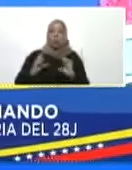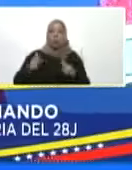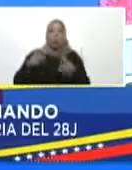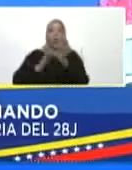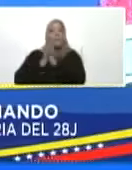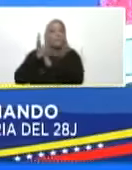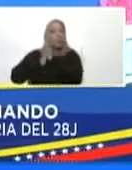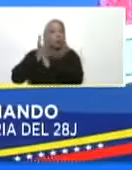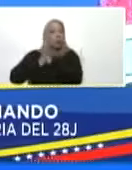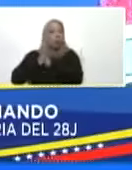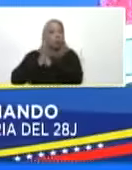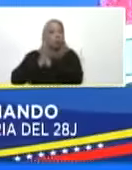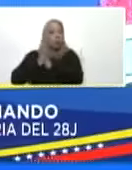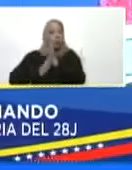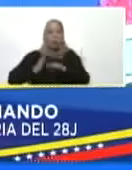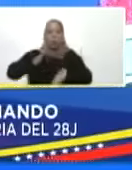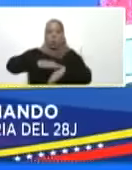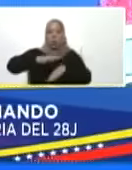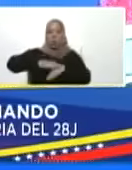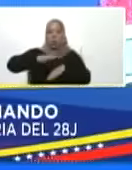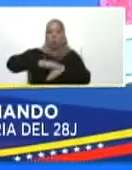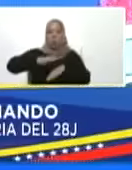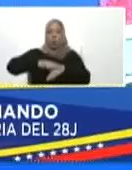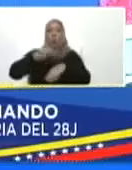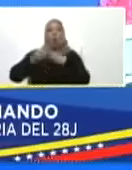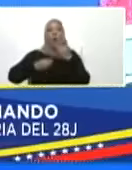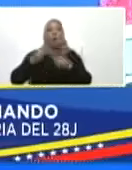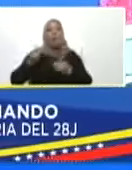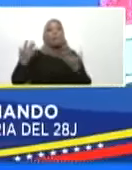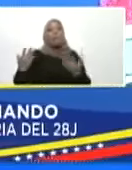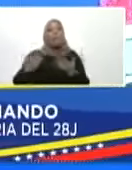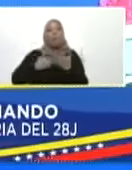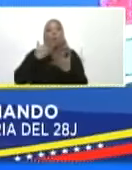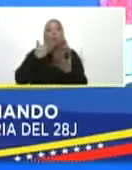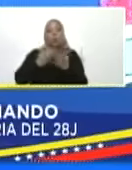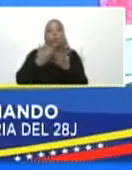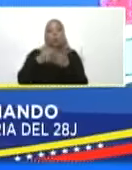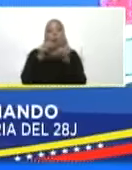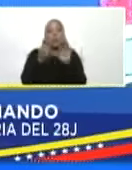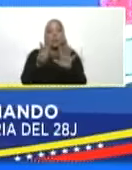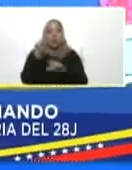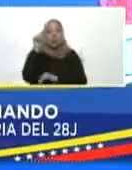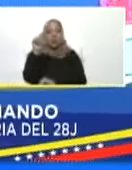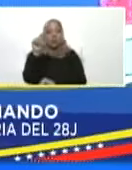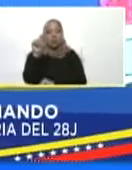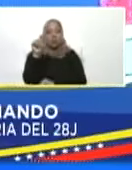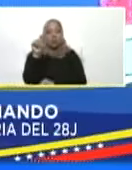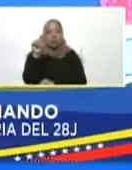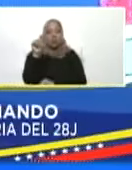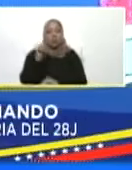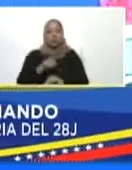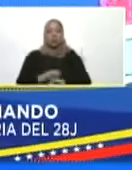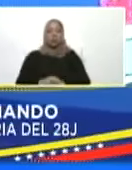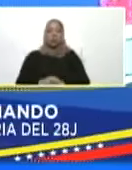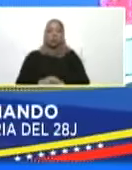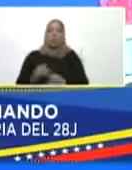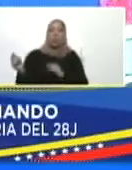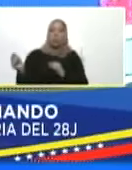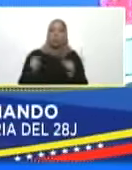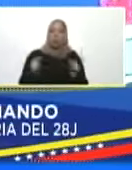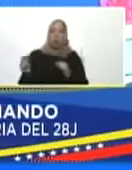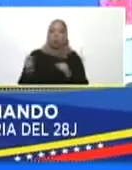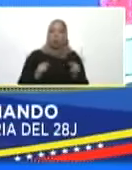entendimiento, convocatoria permanente. ¿Cómo construimos la propuesta de las 7T? Con diálogo social, diálogo